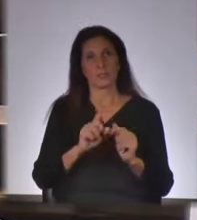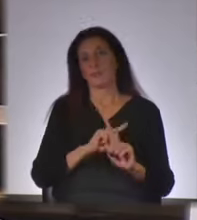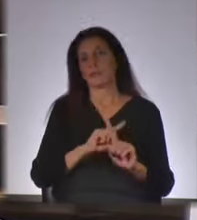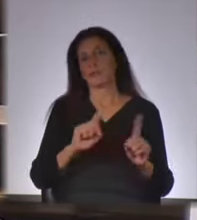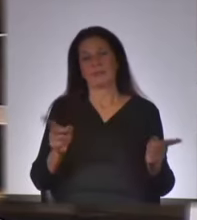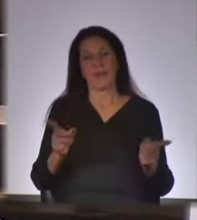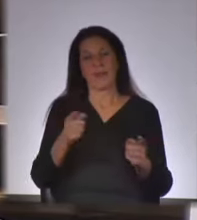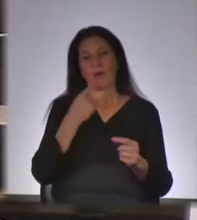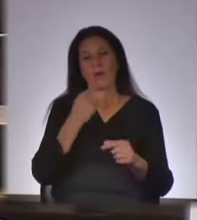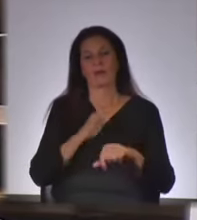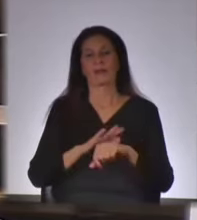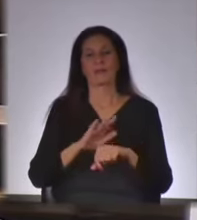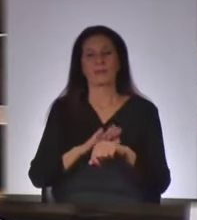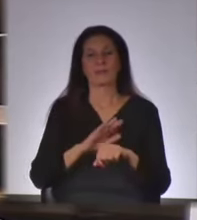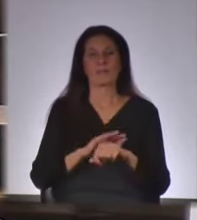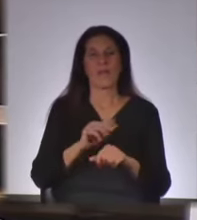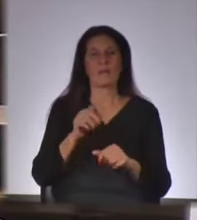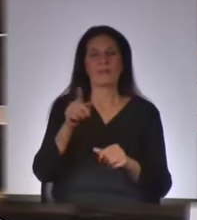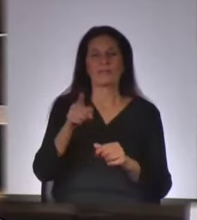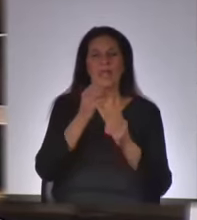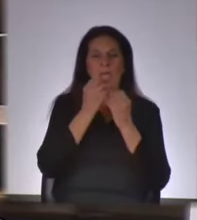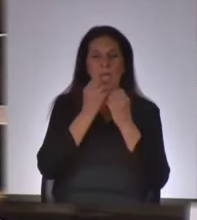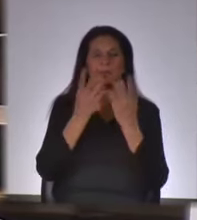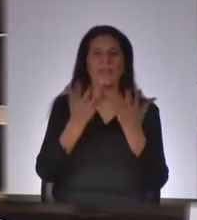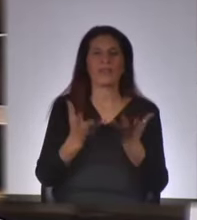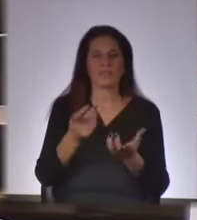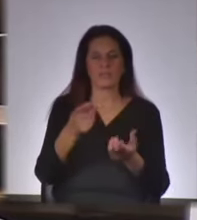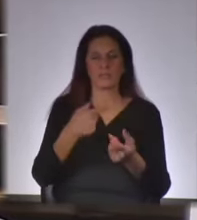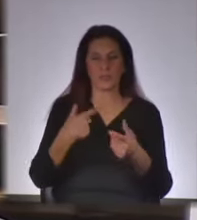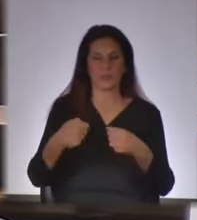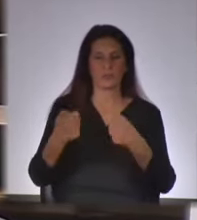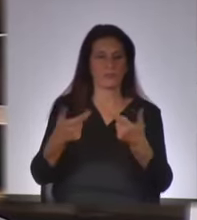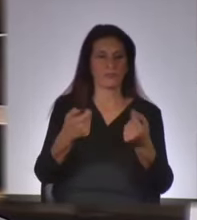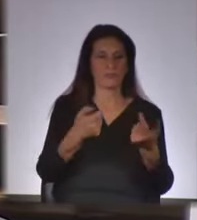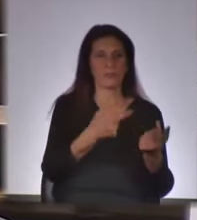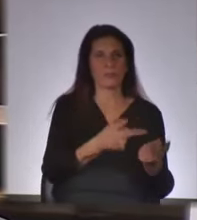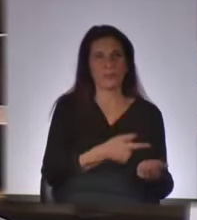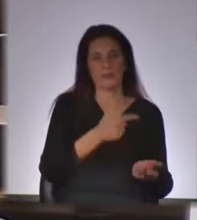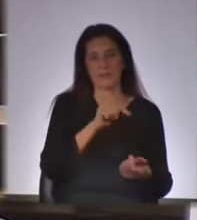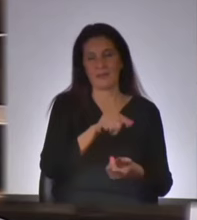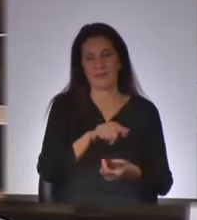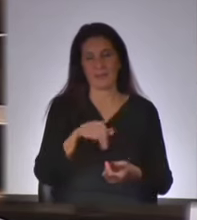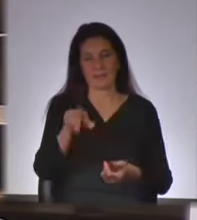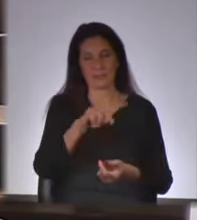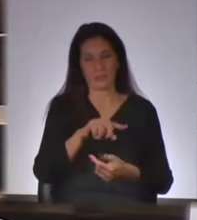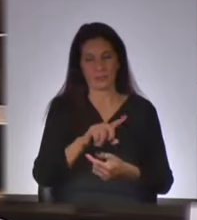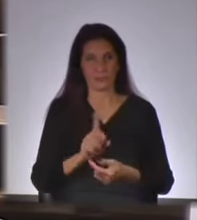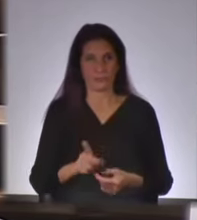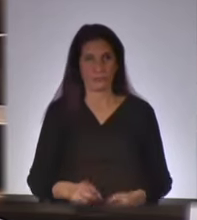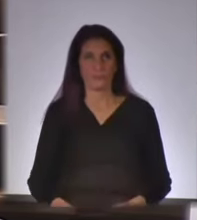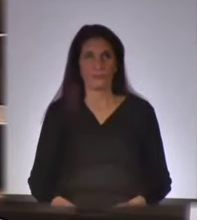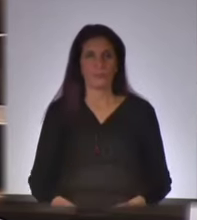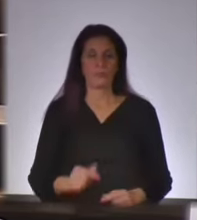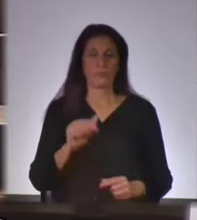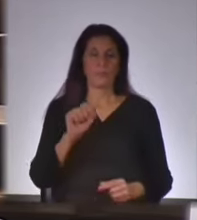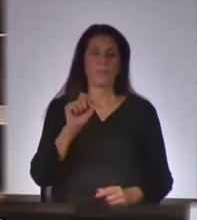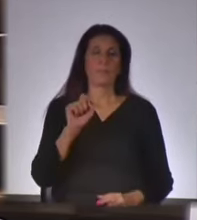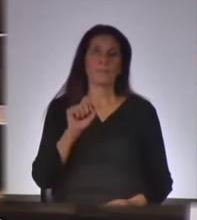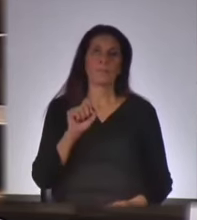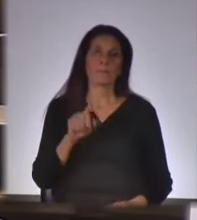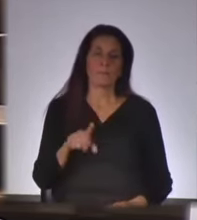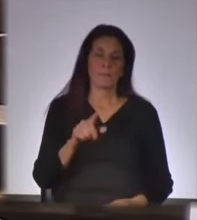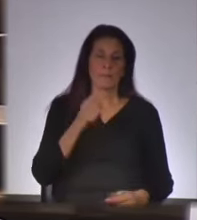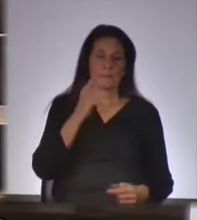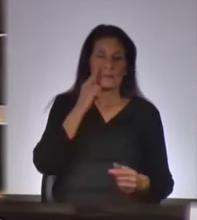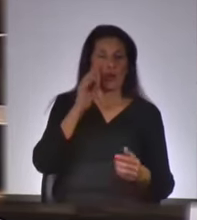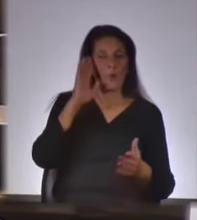que sea todavía los responsables los beneficios escandalosos que se otorgan de espaldas al sión civil la resolución del octubre de